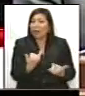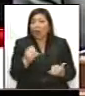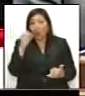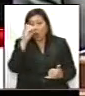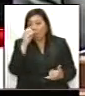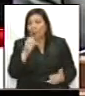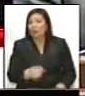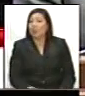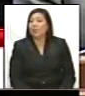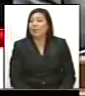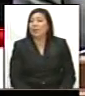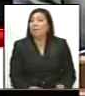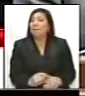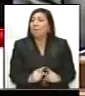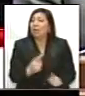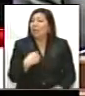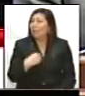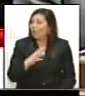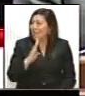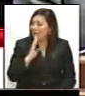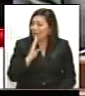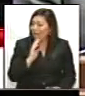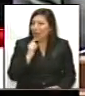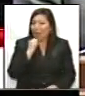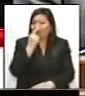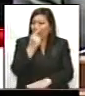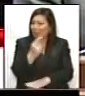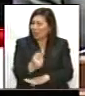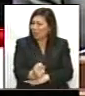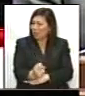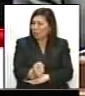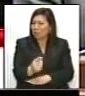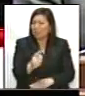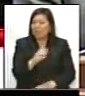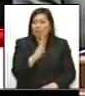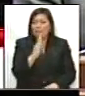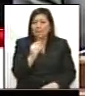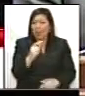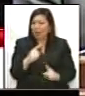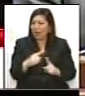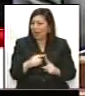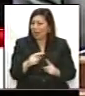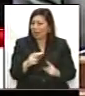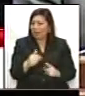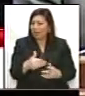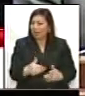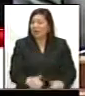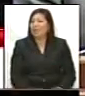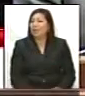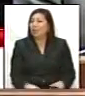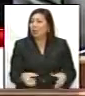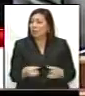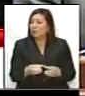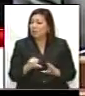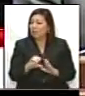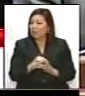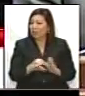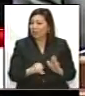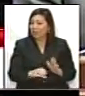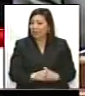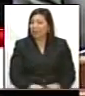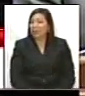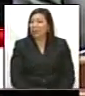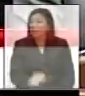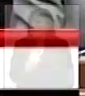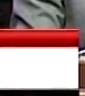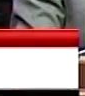oportunidad, aprovechar de algo que ha dicho la denuncia de la congresista Rosa Bartra, y hoy casualmente se está reuniendo ya la Comisión de Constitución, y